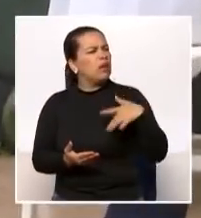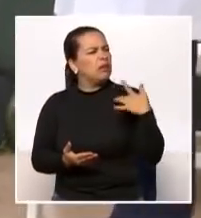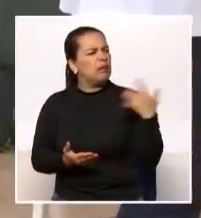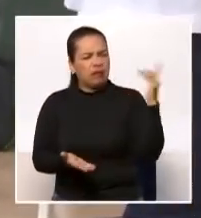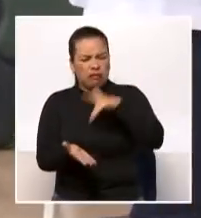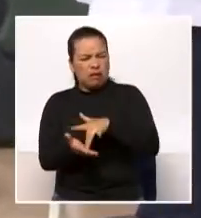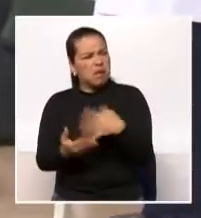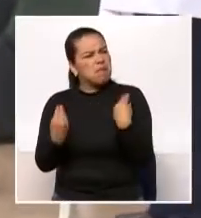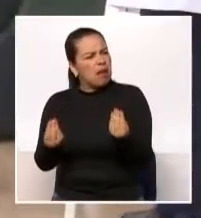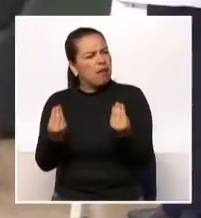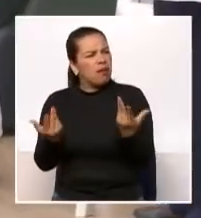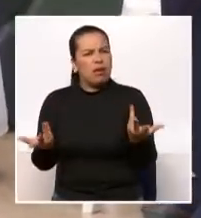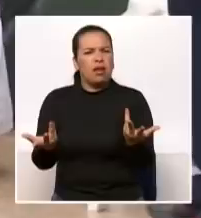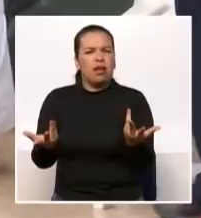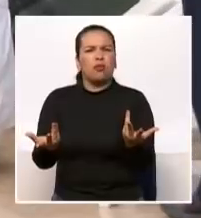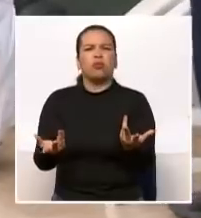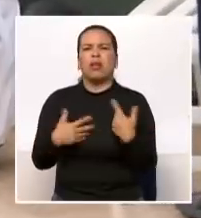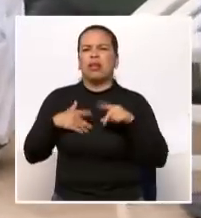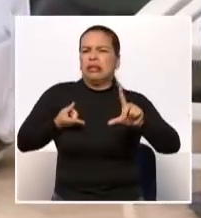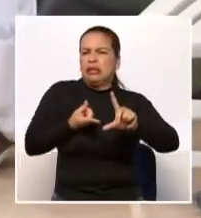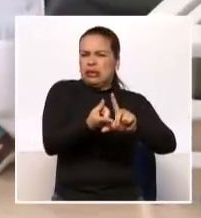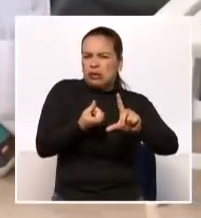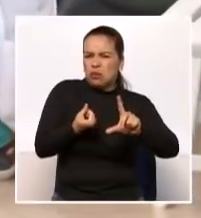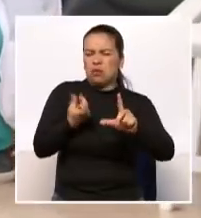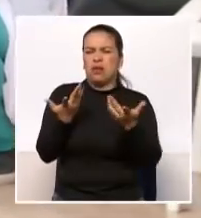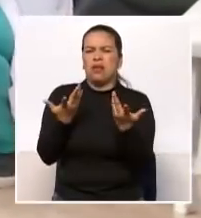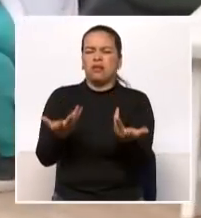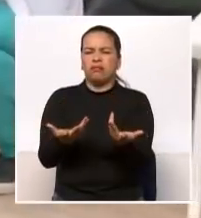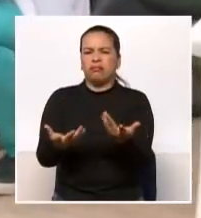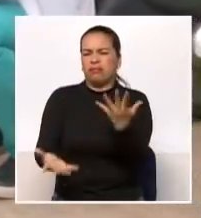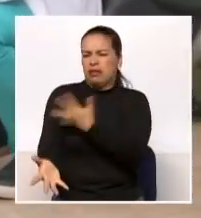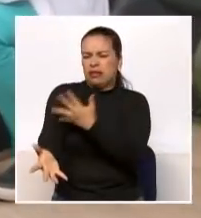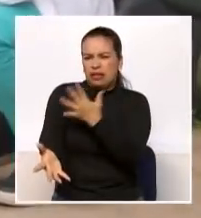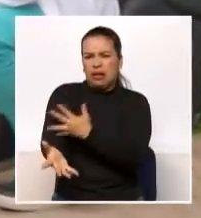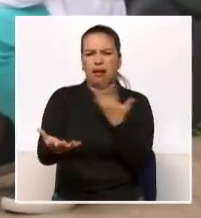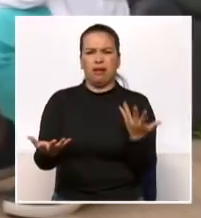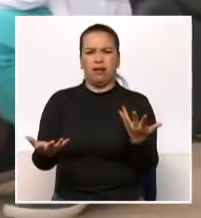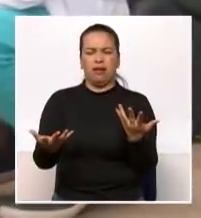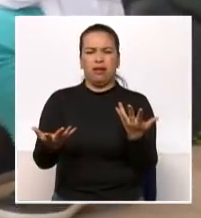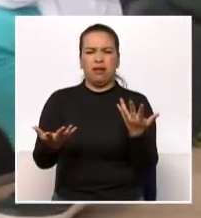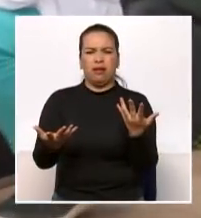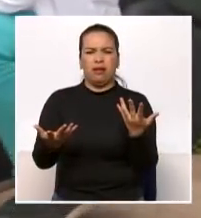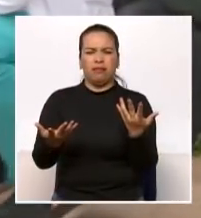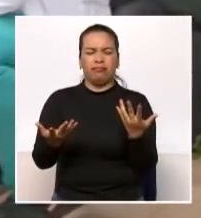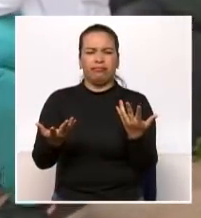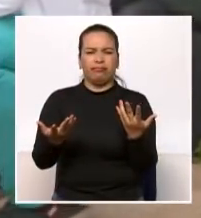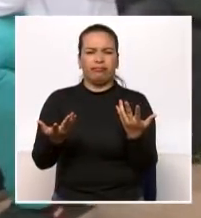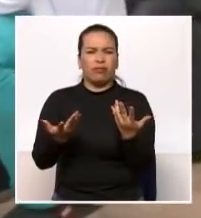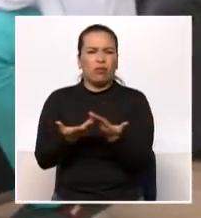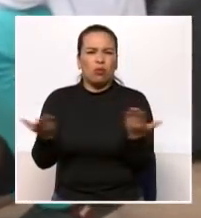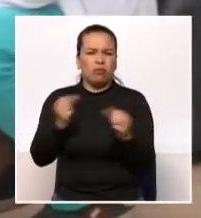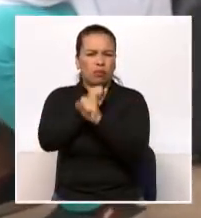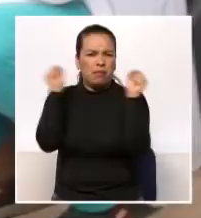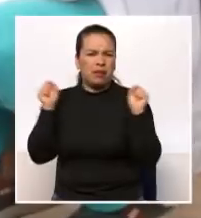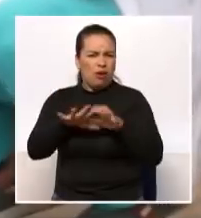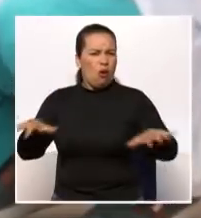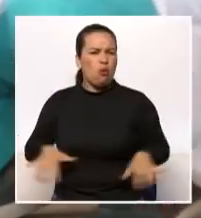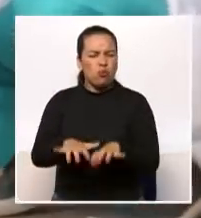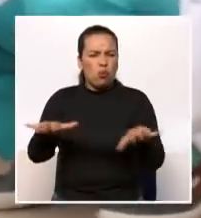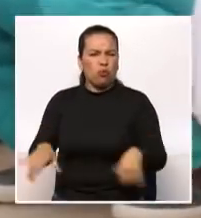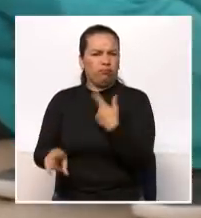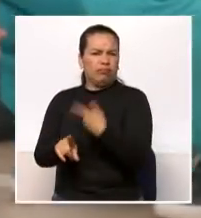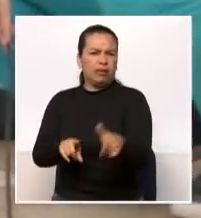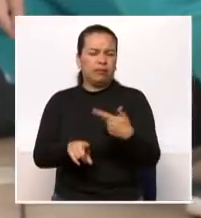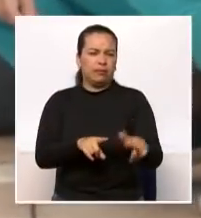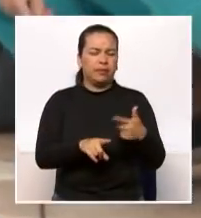a hacer ecografías, ginecología, exámenes de sangre, a levantarme a las 6 de la mañana a hacer piscina, usted está temblando ahí del frío,